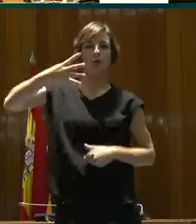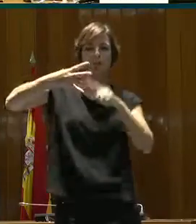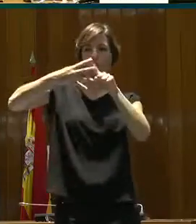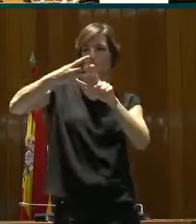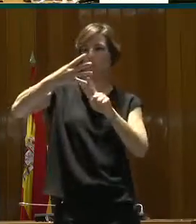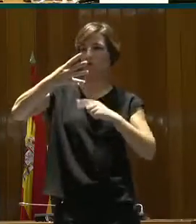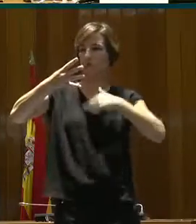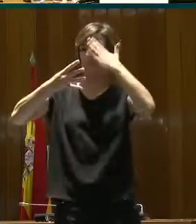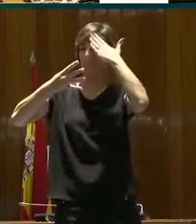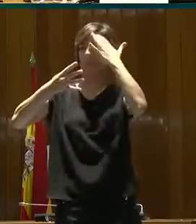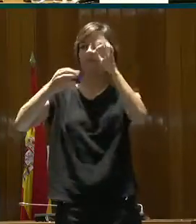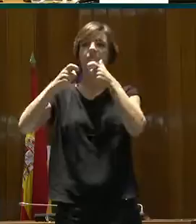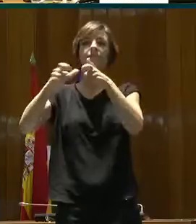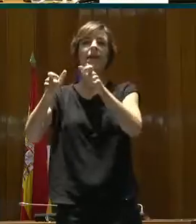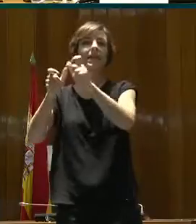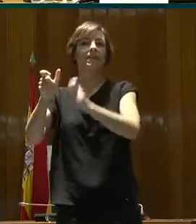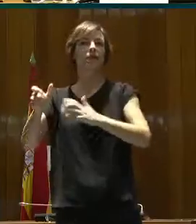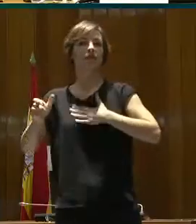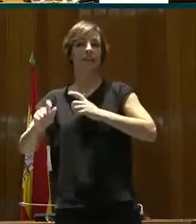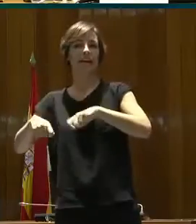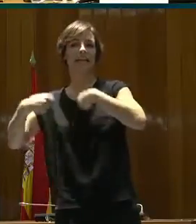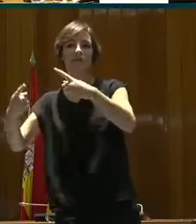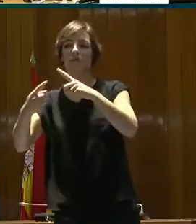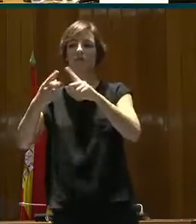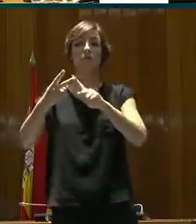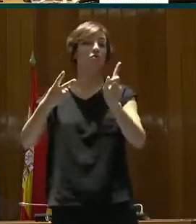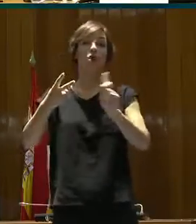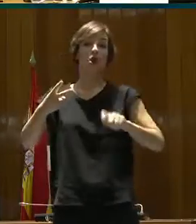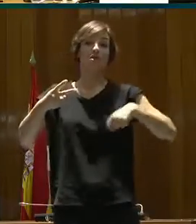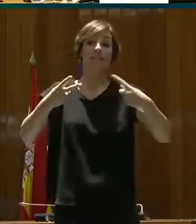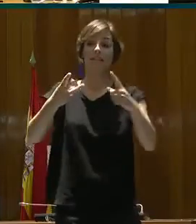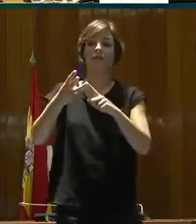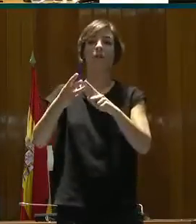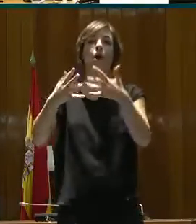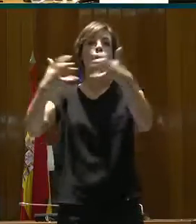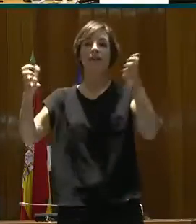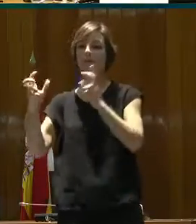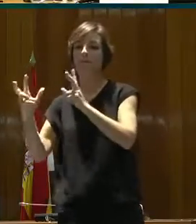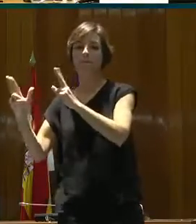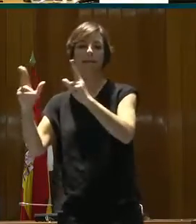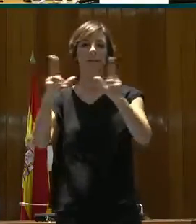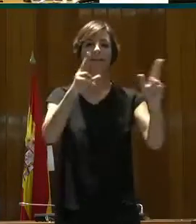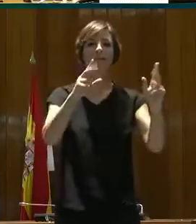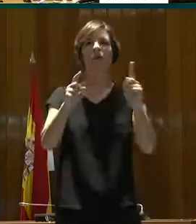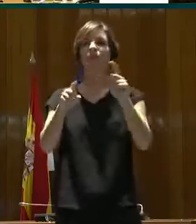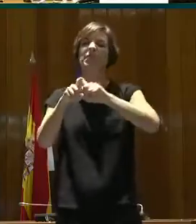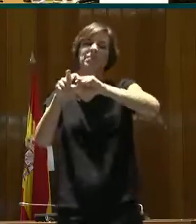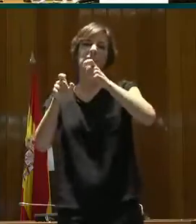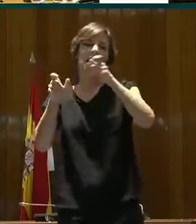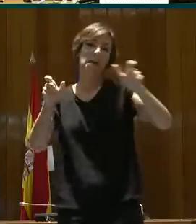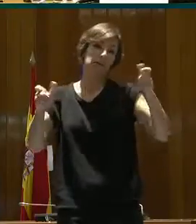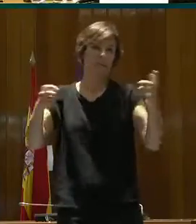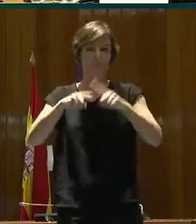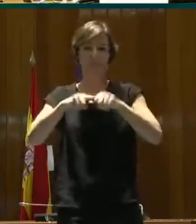correspondientes a el léxico nativo, el léxico no nativo, partes de la oración, o clases de palabras si quieren en